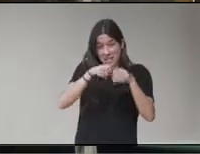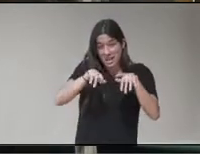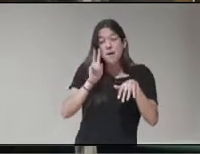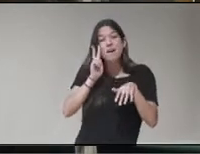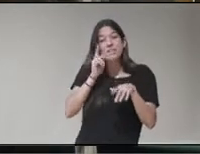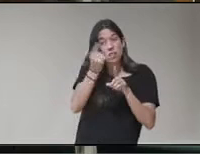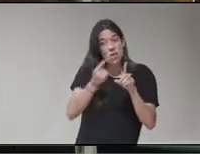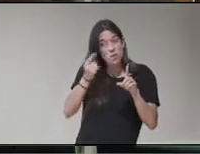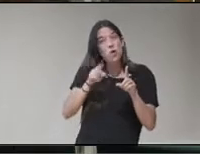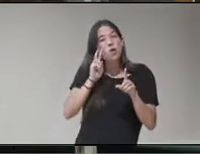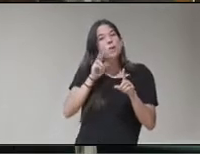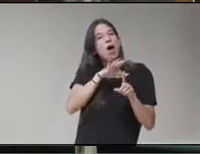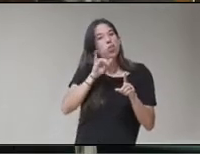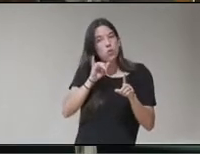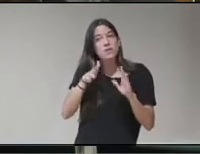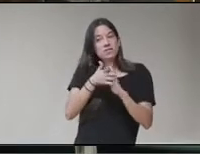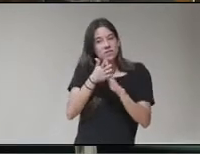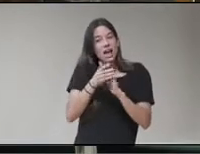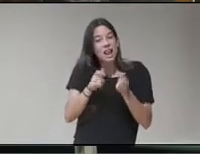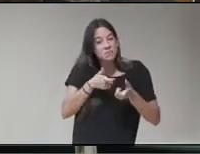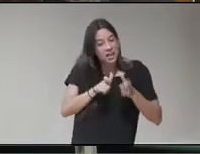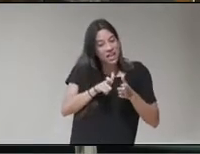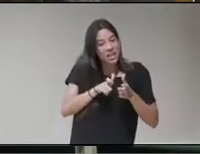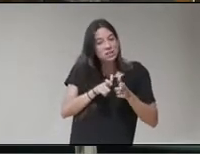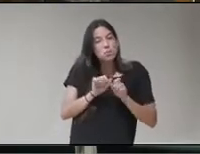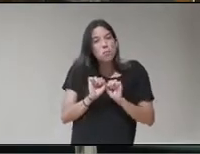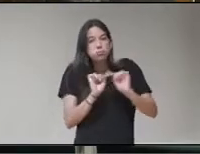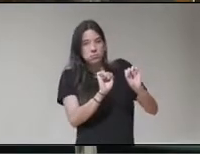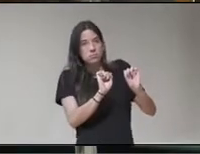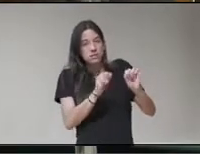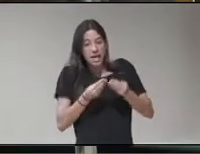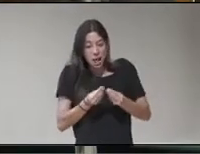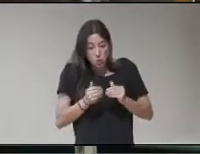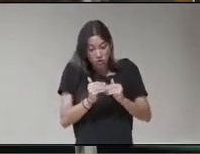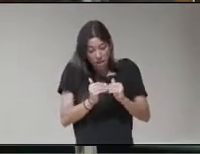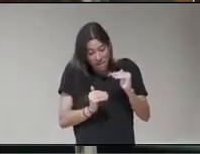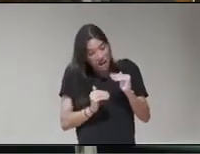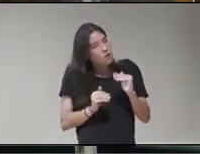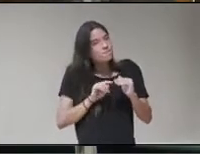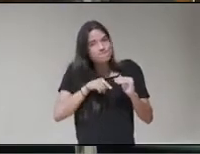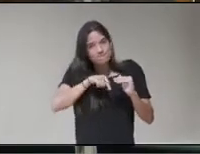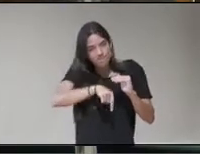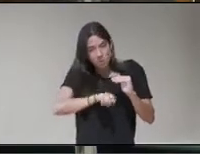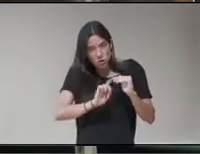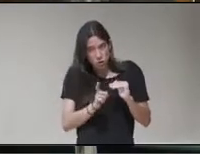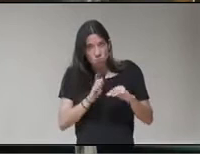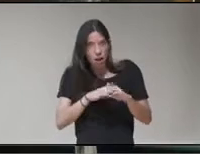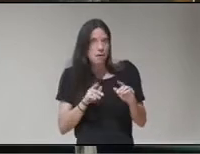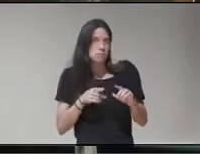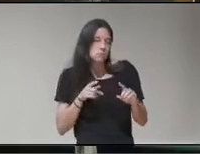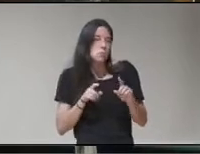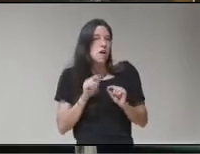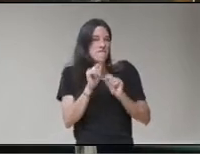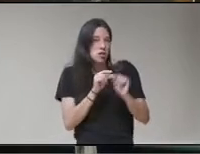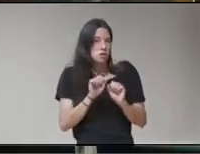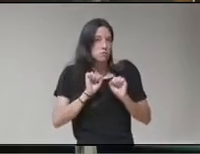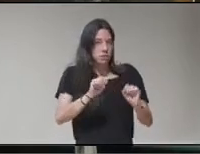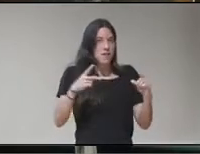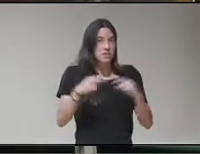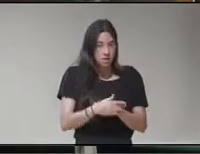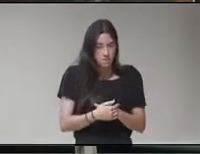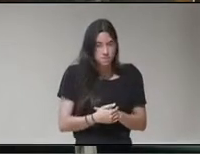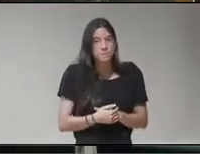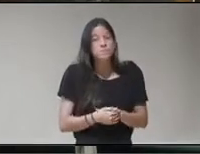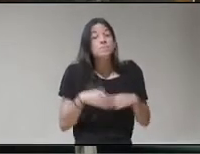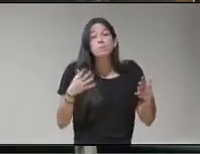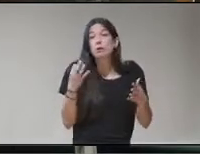puedan llegar a la mucosa subyacente y provocar infección. Pero, ¿qué ocurre? Que como esas